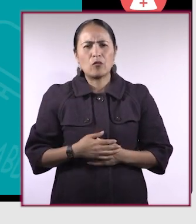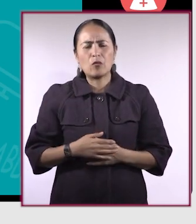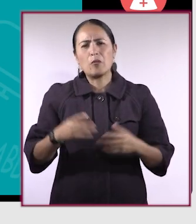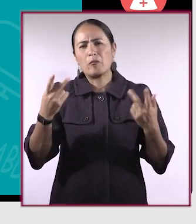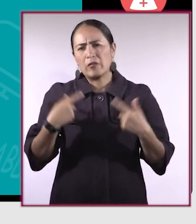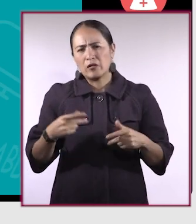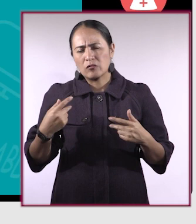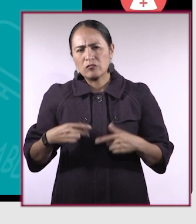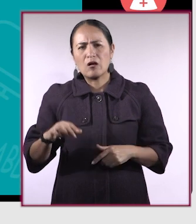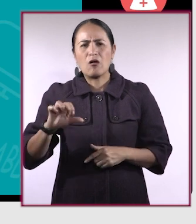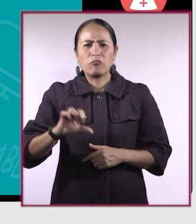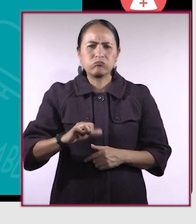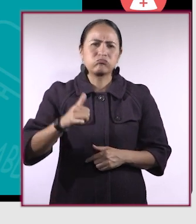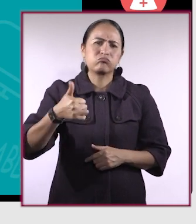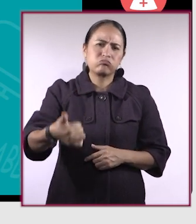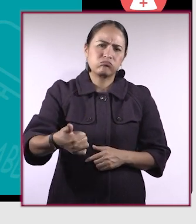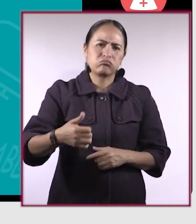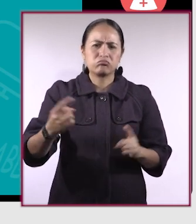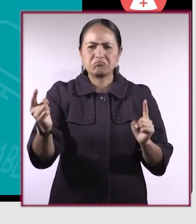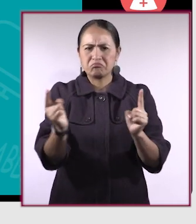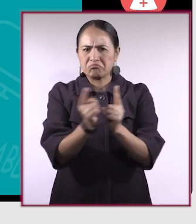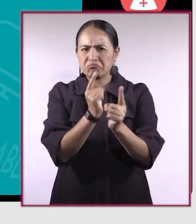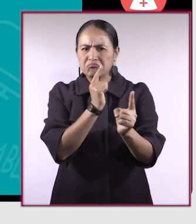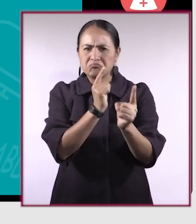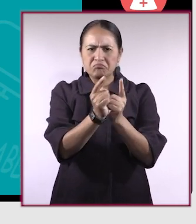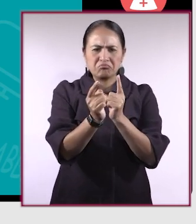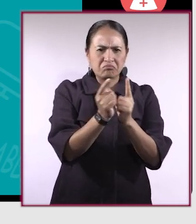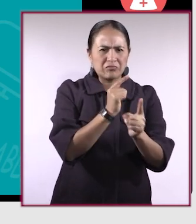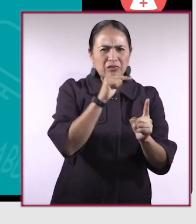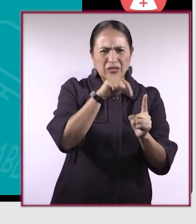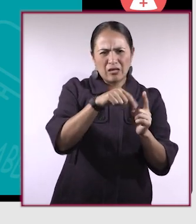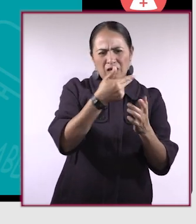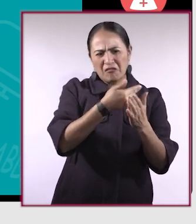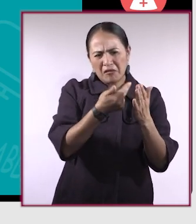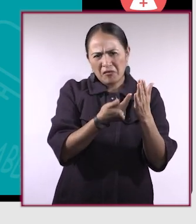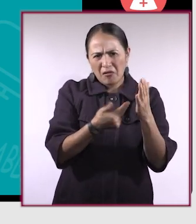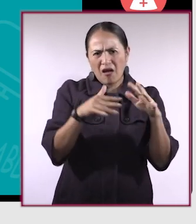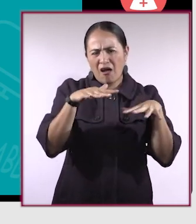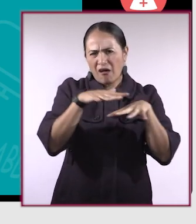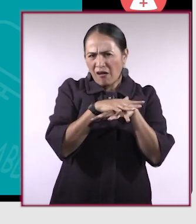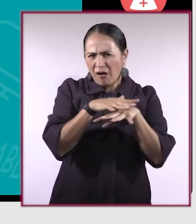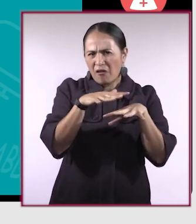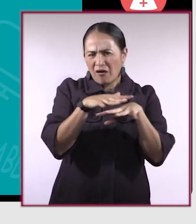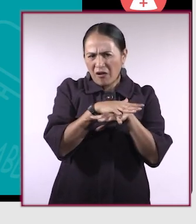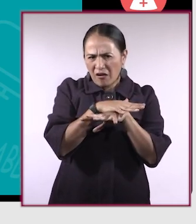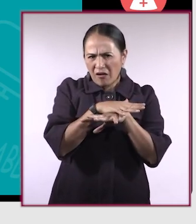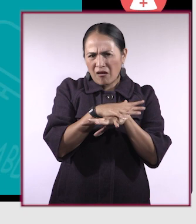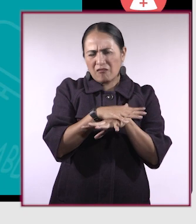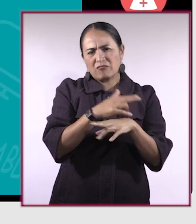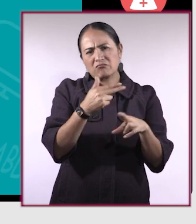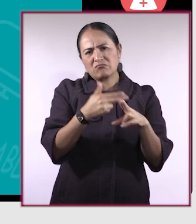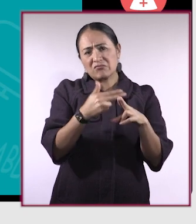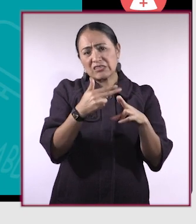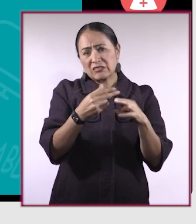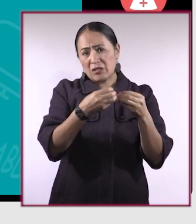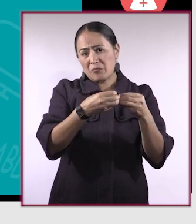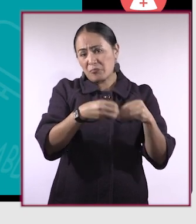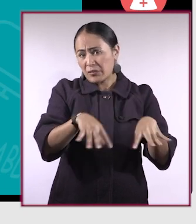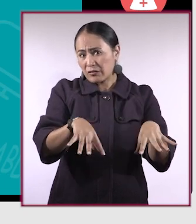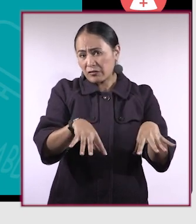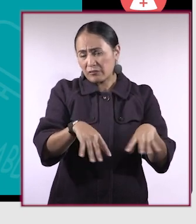con el contacto de los ibéricos, pues fue cambiando, se fue perdiendo,